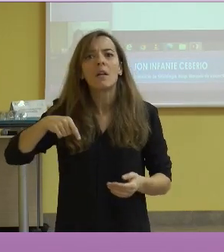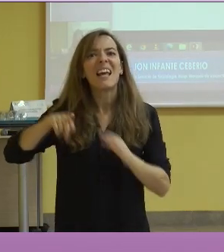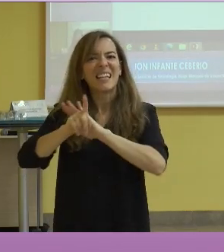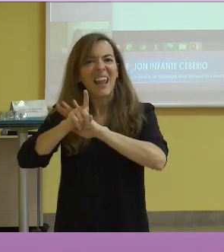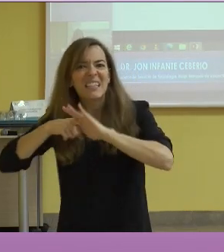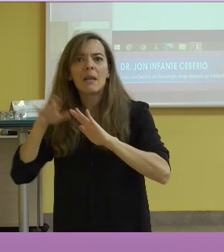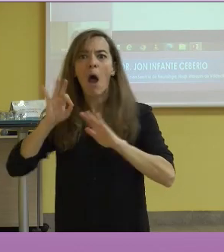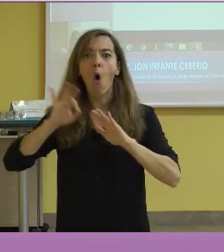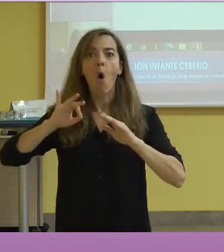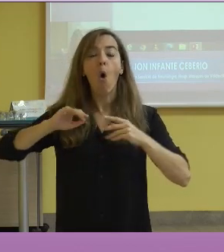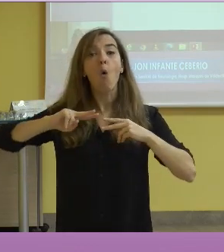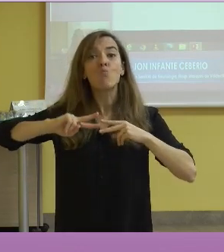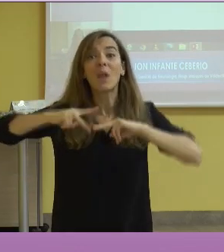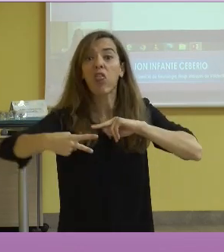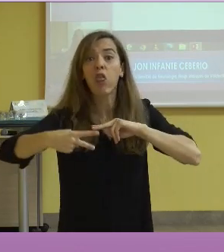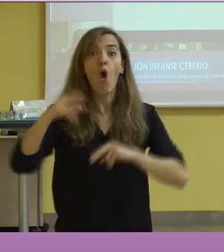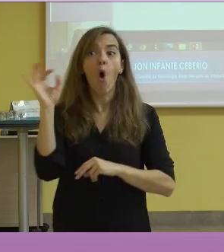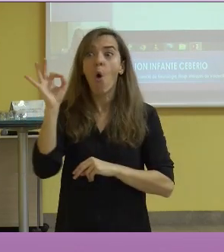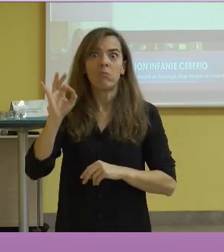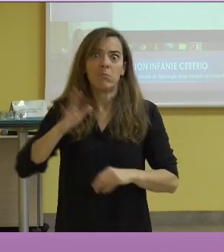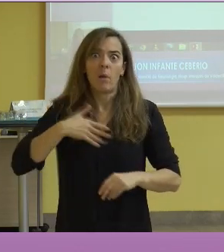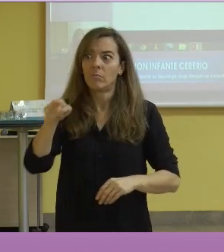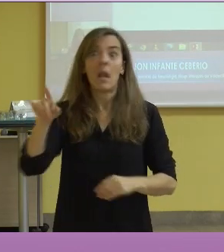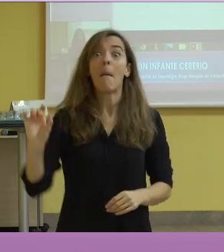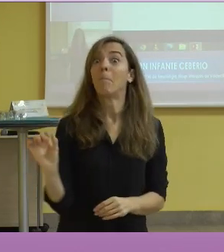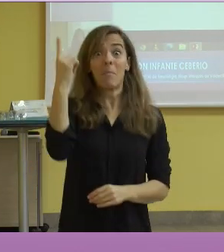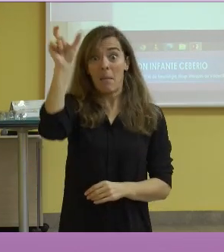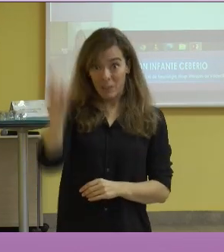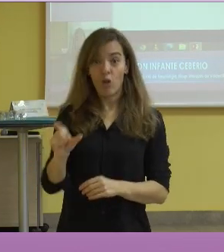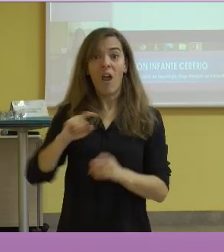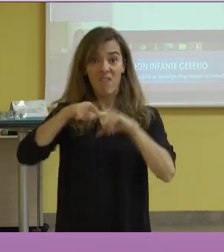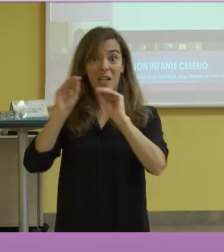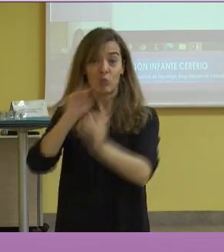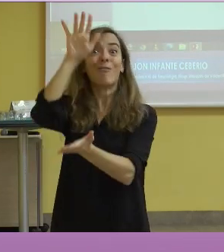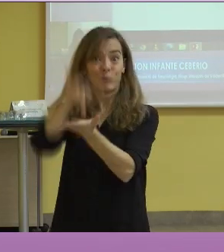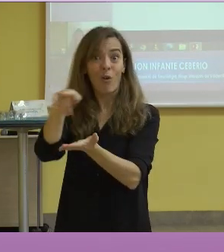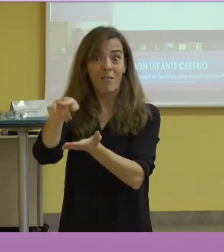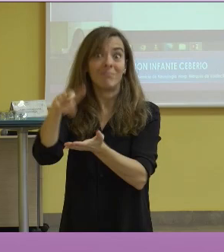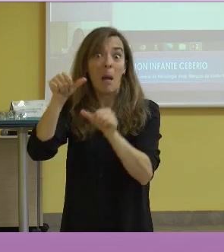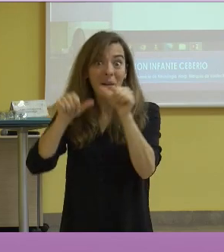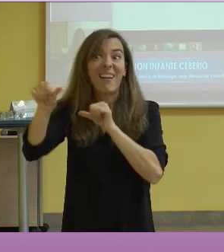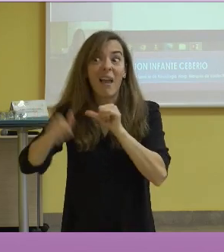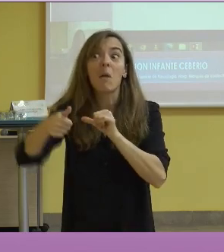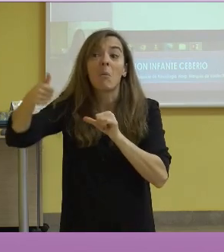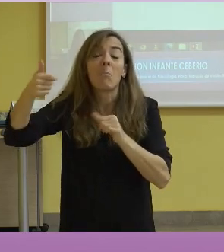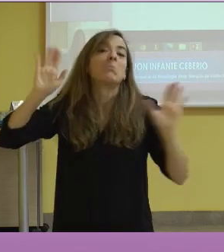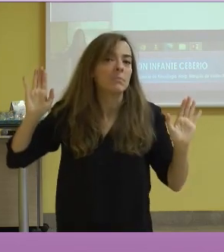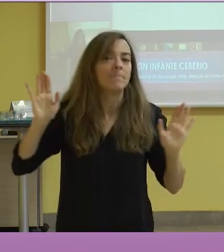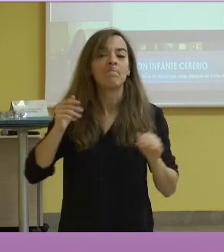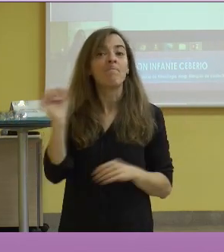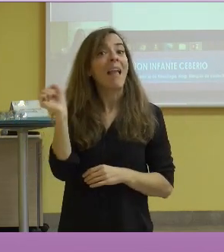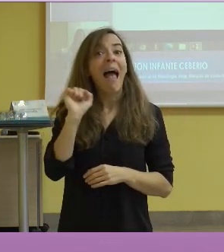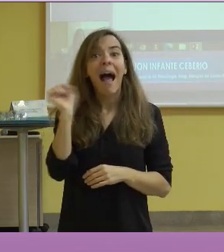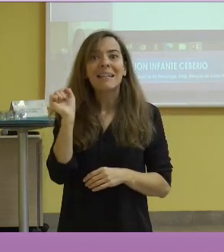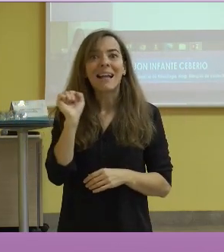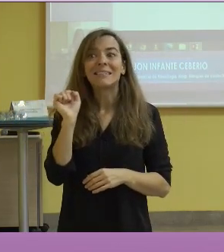una mutación de novo, es decir, que él sea la primera persona en la familia que sufre la mutación genética, es decir, hay muchas razones. Es decir, que una ataxia no